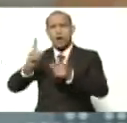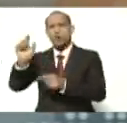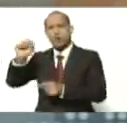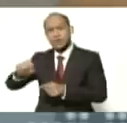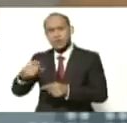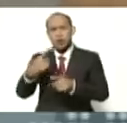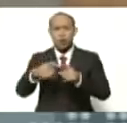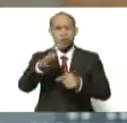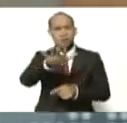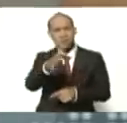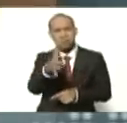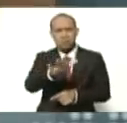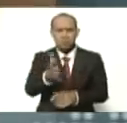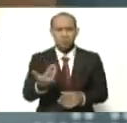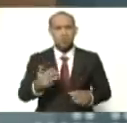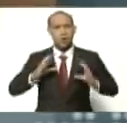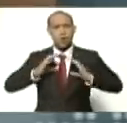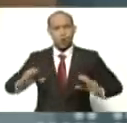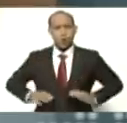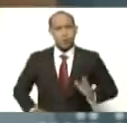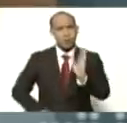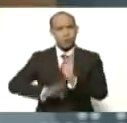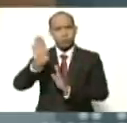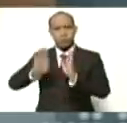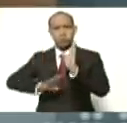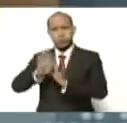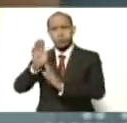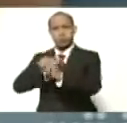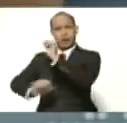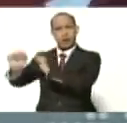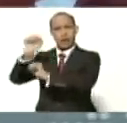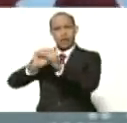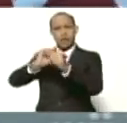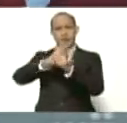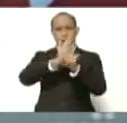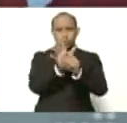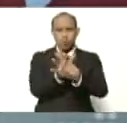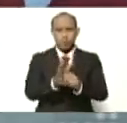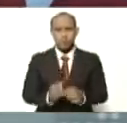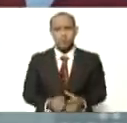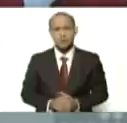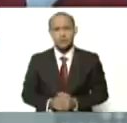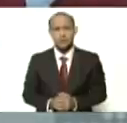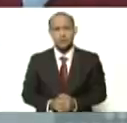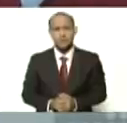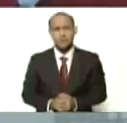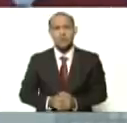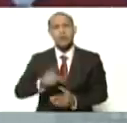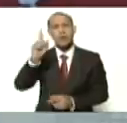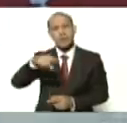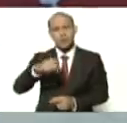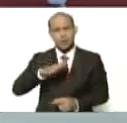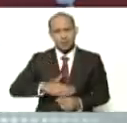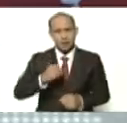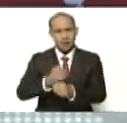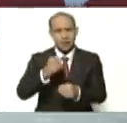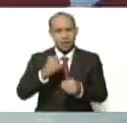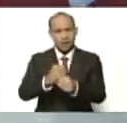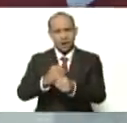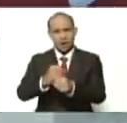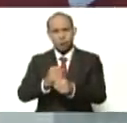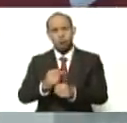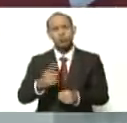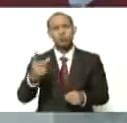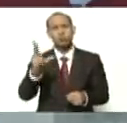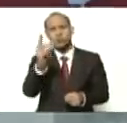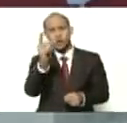tu inmunología tu capacidad de defensa y se está trabajando por una generación de vacunas